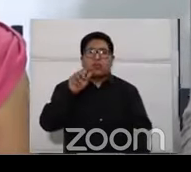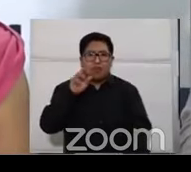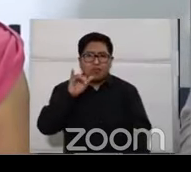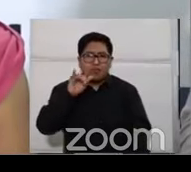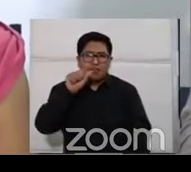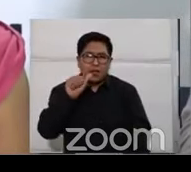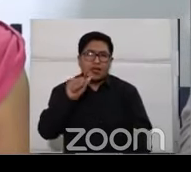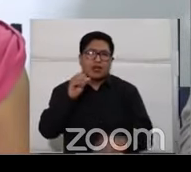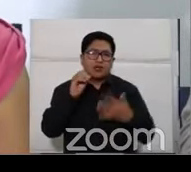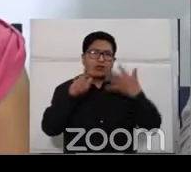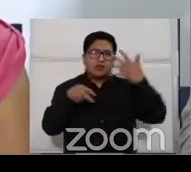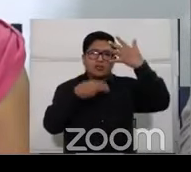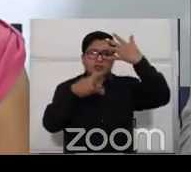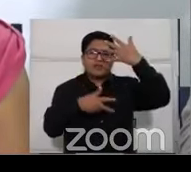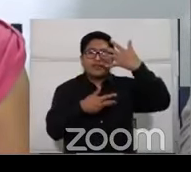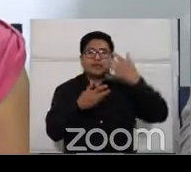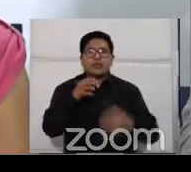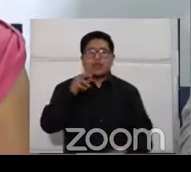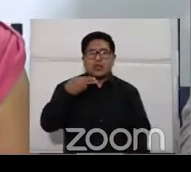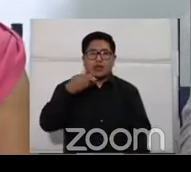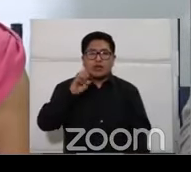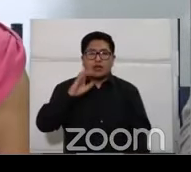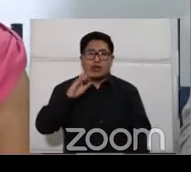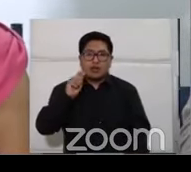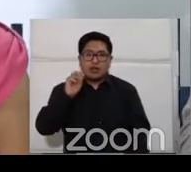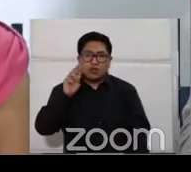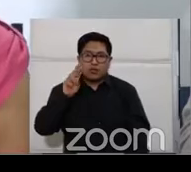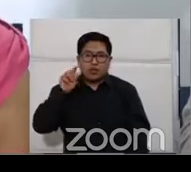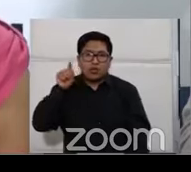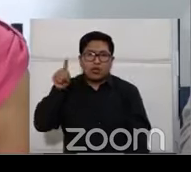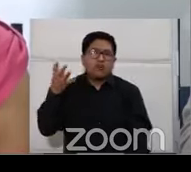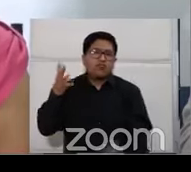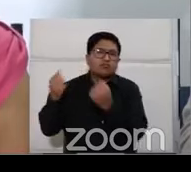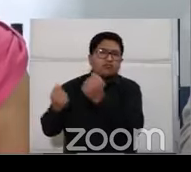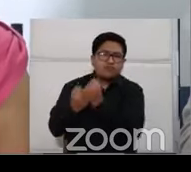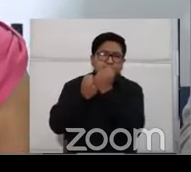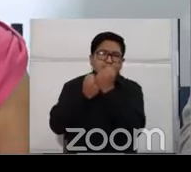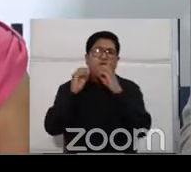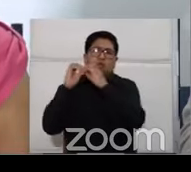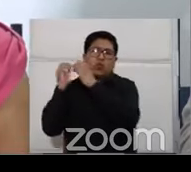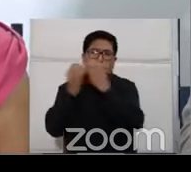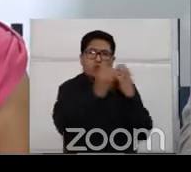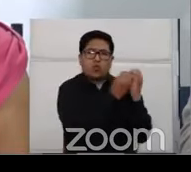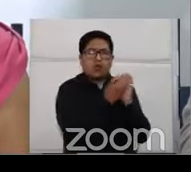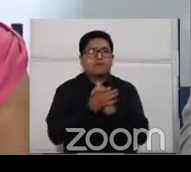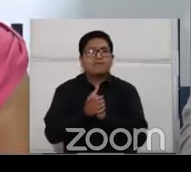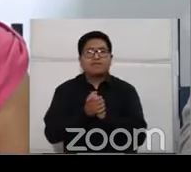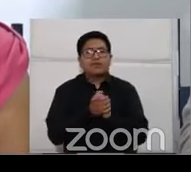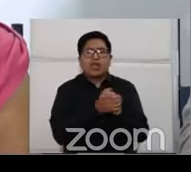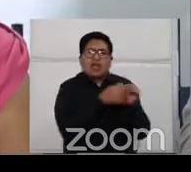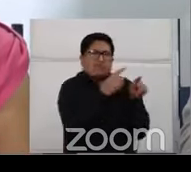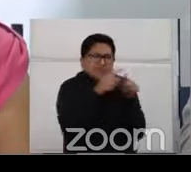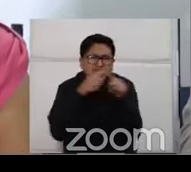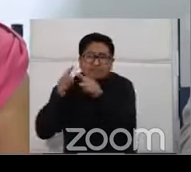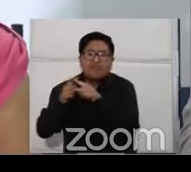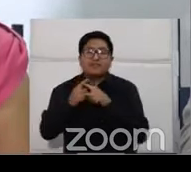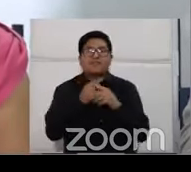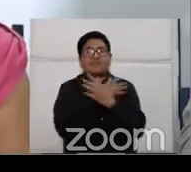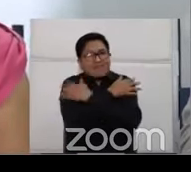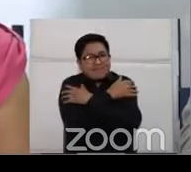héctor solís colaborador de la unexpo también a todos los miembros de las organizaciones de